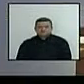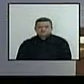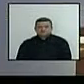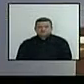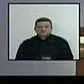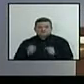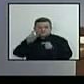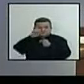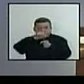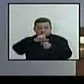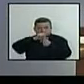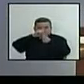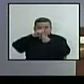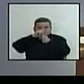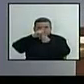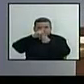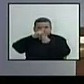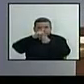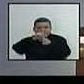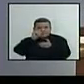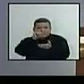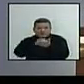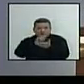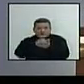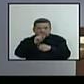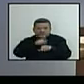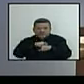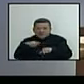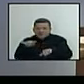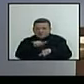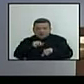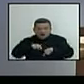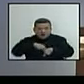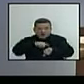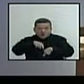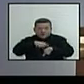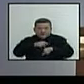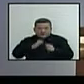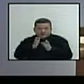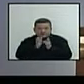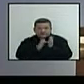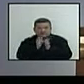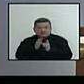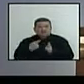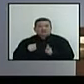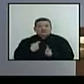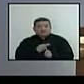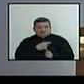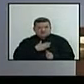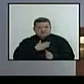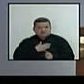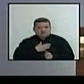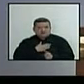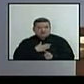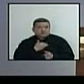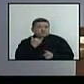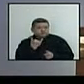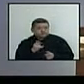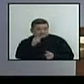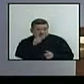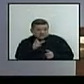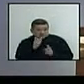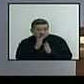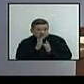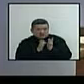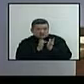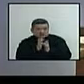La Eucaristía es al mismo tiempo la hora de Jesús y la nuestra. Aquel que por nosotros dio